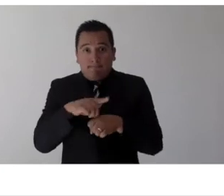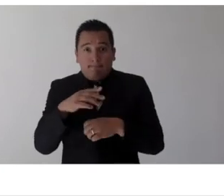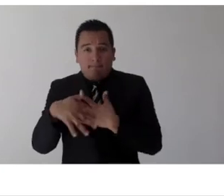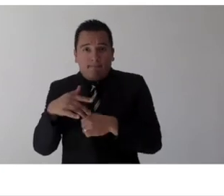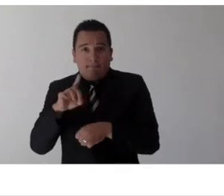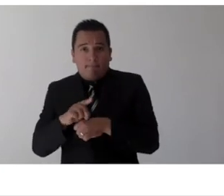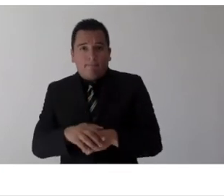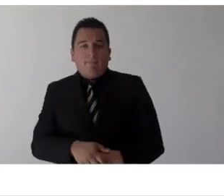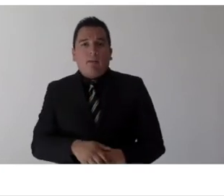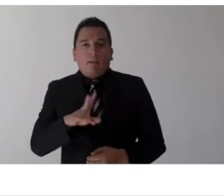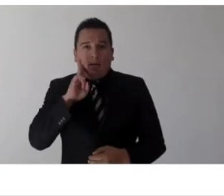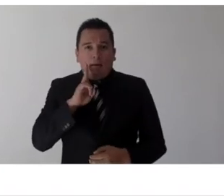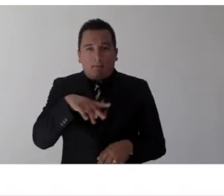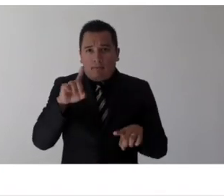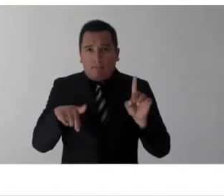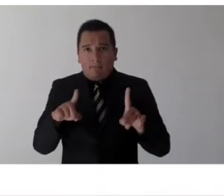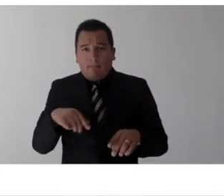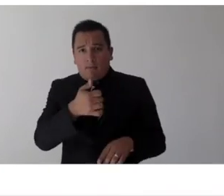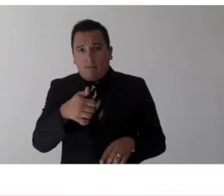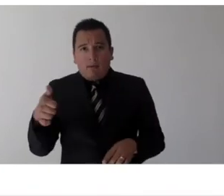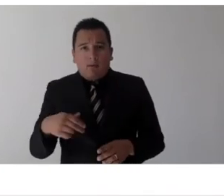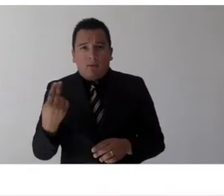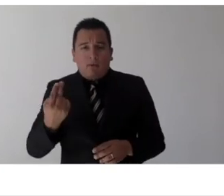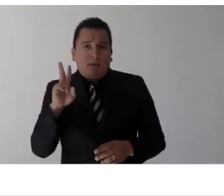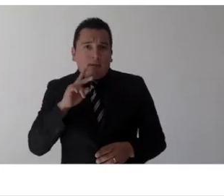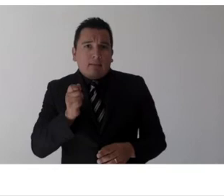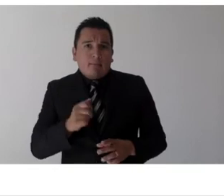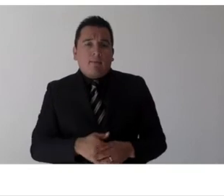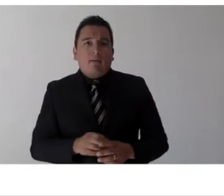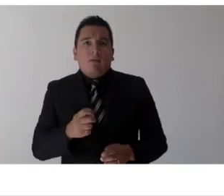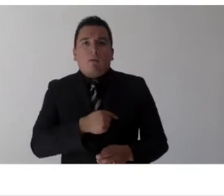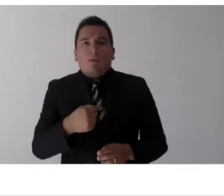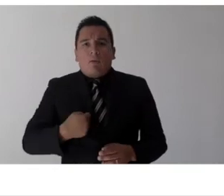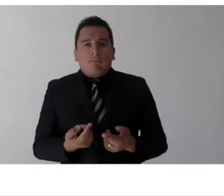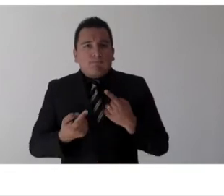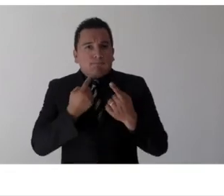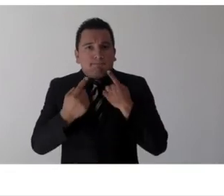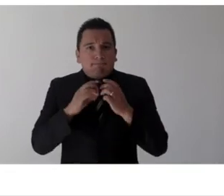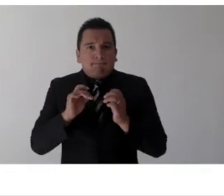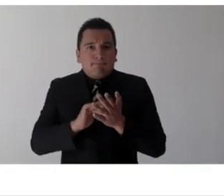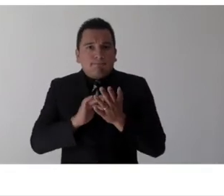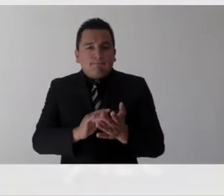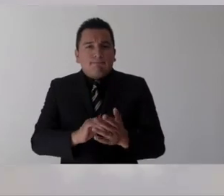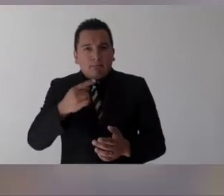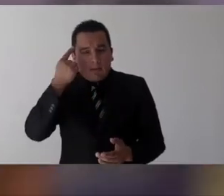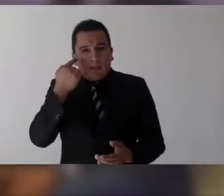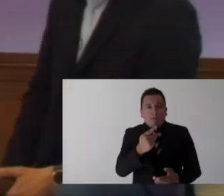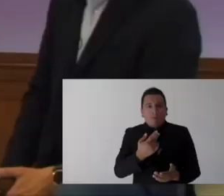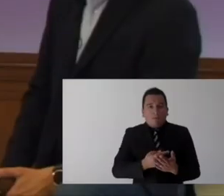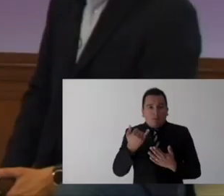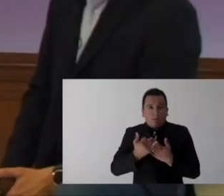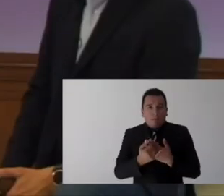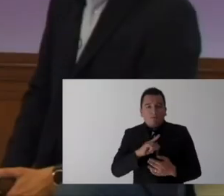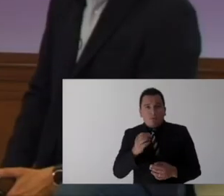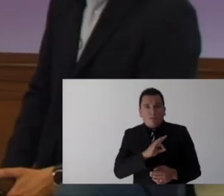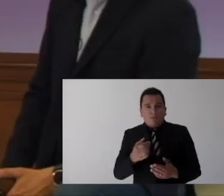los colectivos, vamos a estar hablando y nos vamos a estar acompañando para que sus proyectos se implementen.